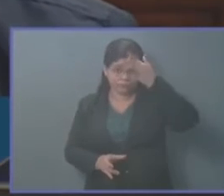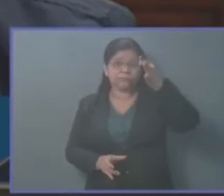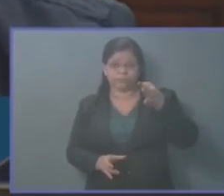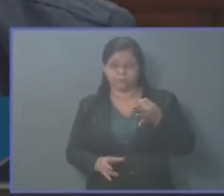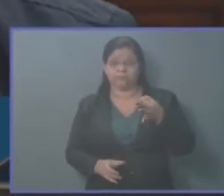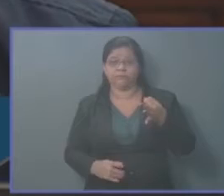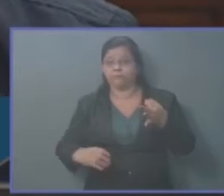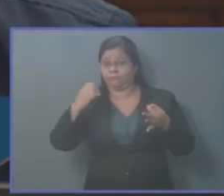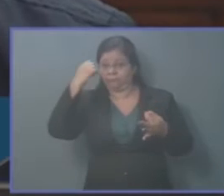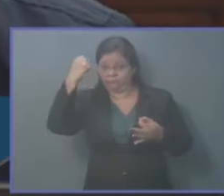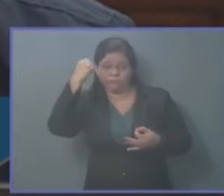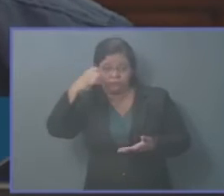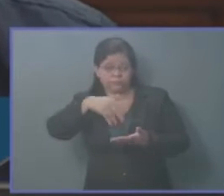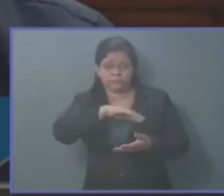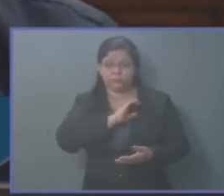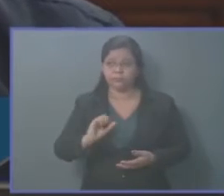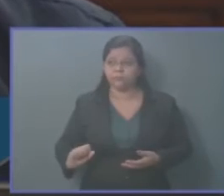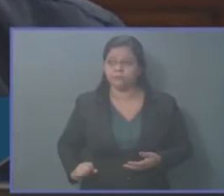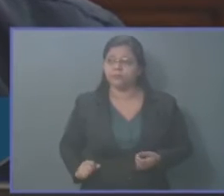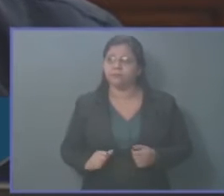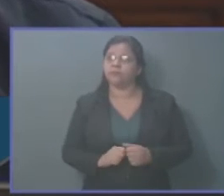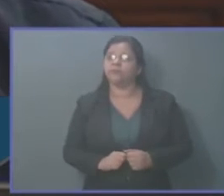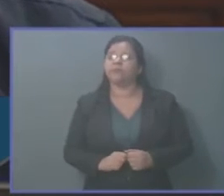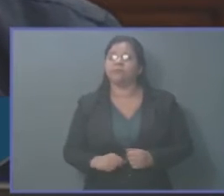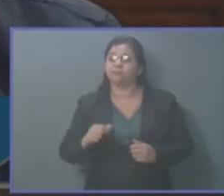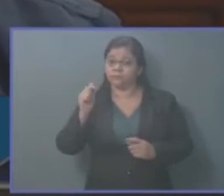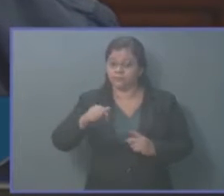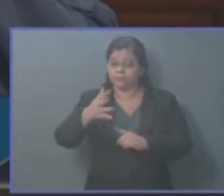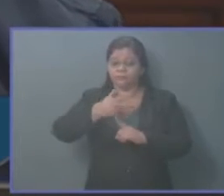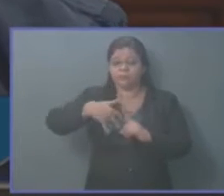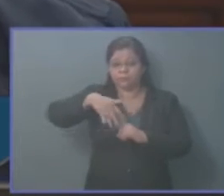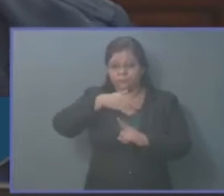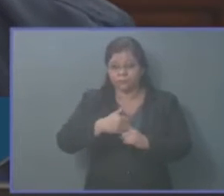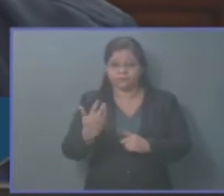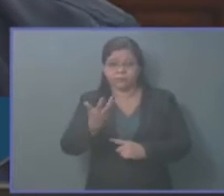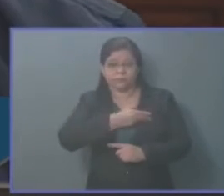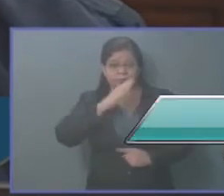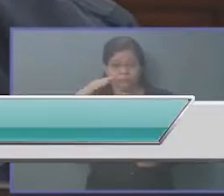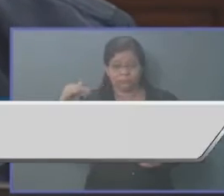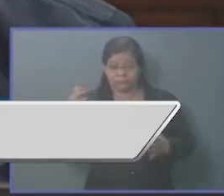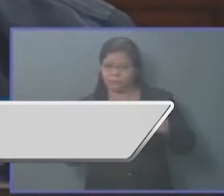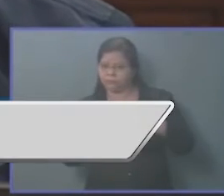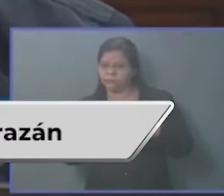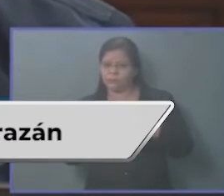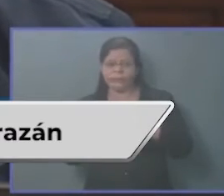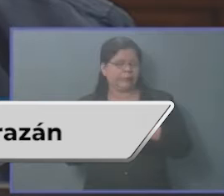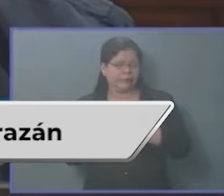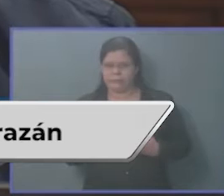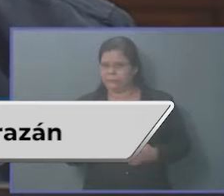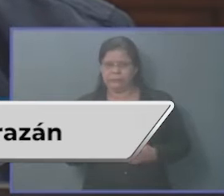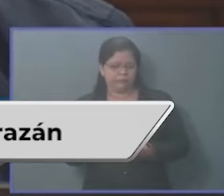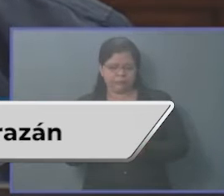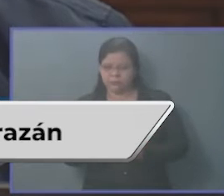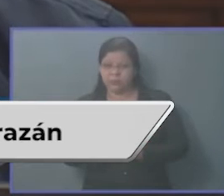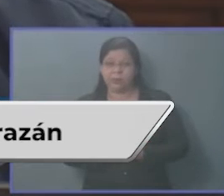importante, pueblo salvadoreño, de que la situación que vive nuestro país no es nada fácil.